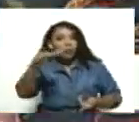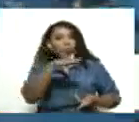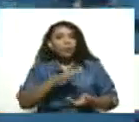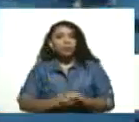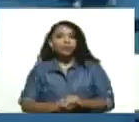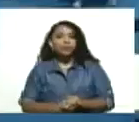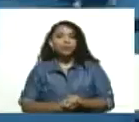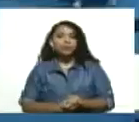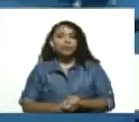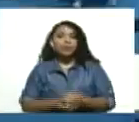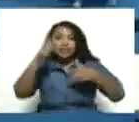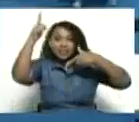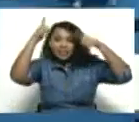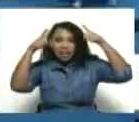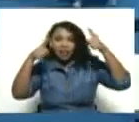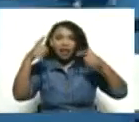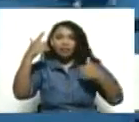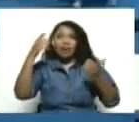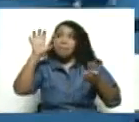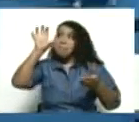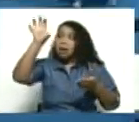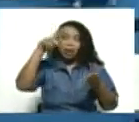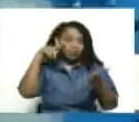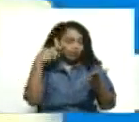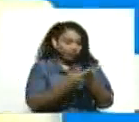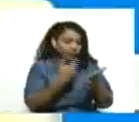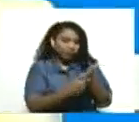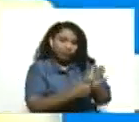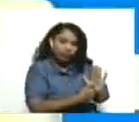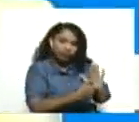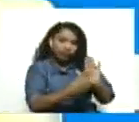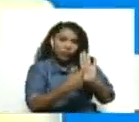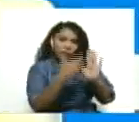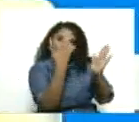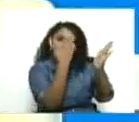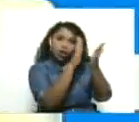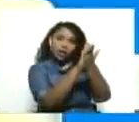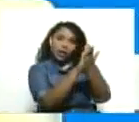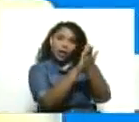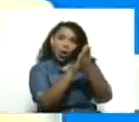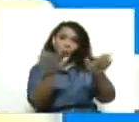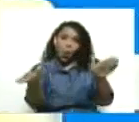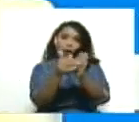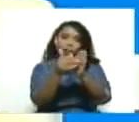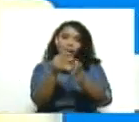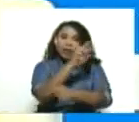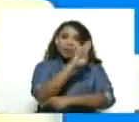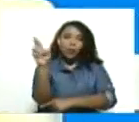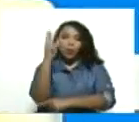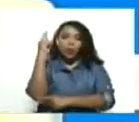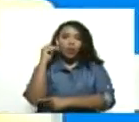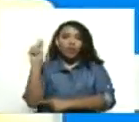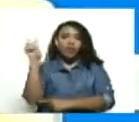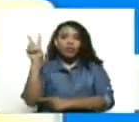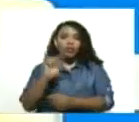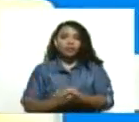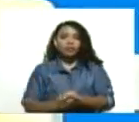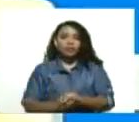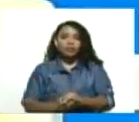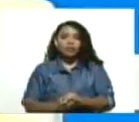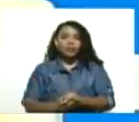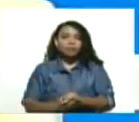el Chávez con un mapa mostrando las verdaderas fronteras o límites de la República bolivariana de Venezuela